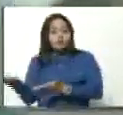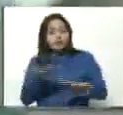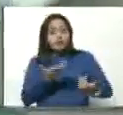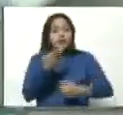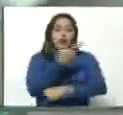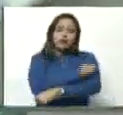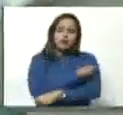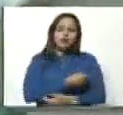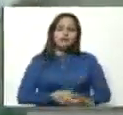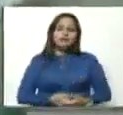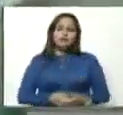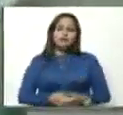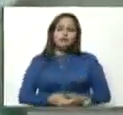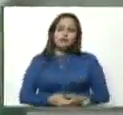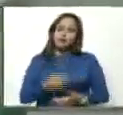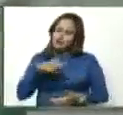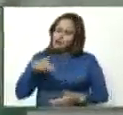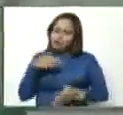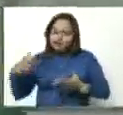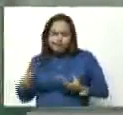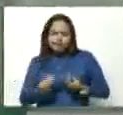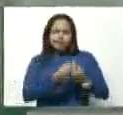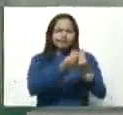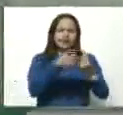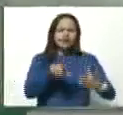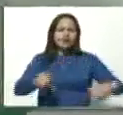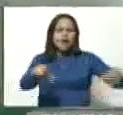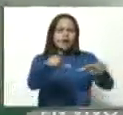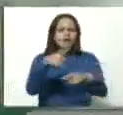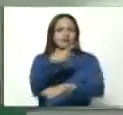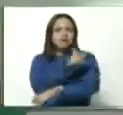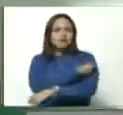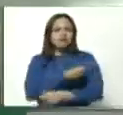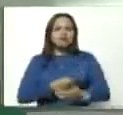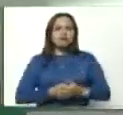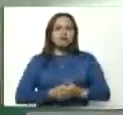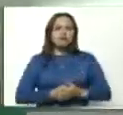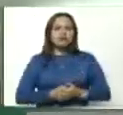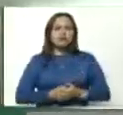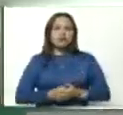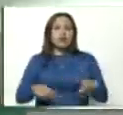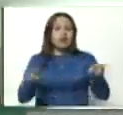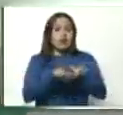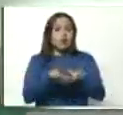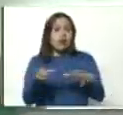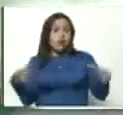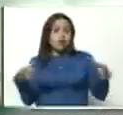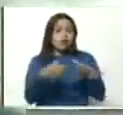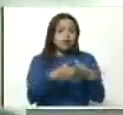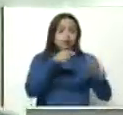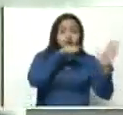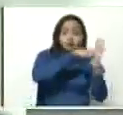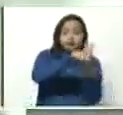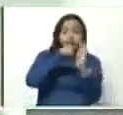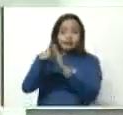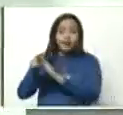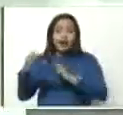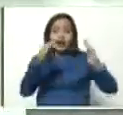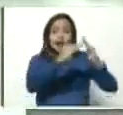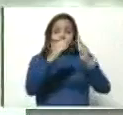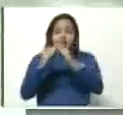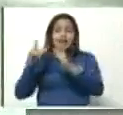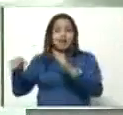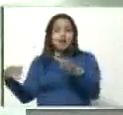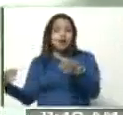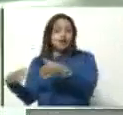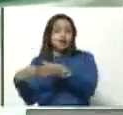vacunarse, vamos a llevarlos al punto de vacunación. Así como tenemos las brigadas del casa a casa, también tenemos las brigadas